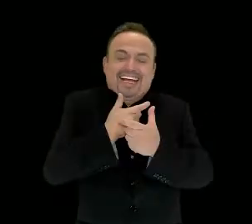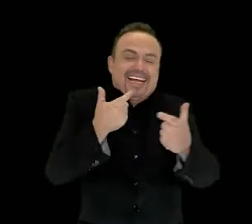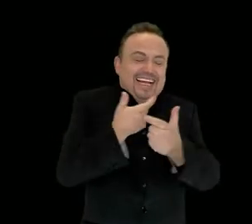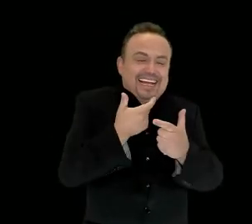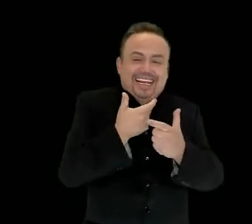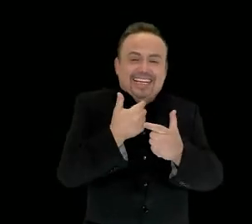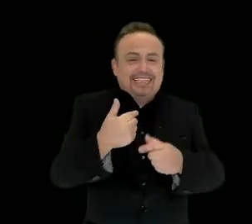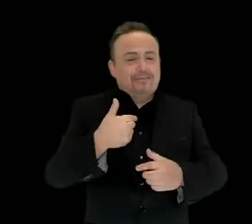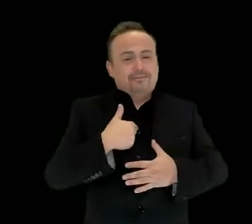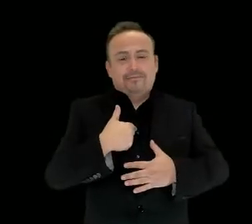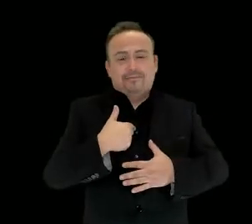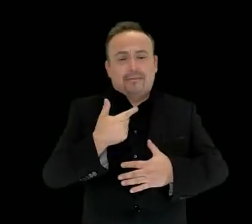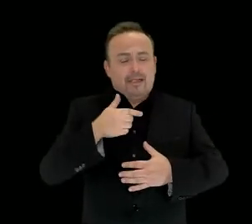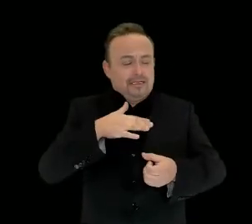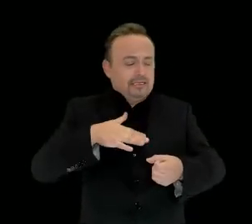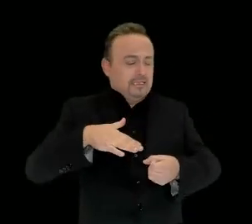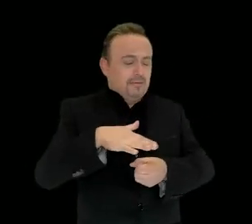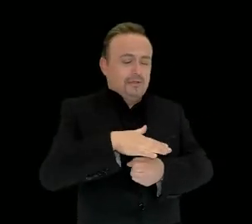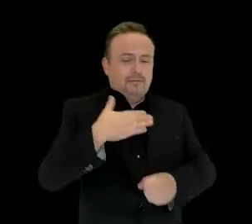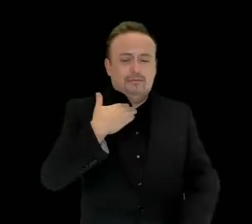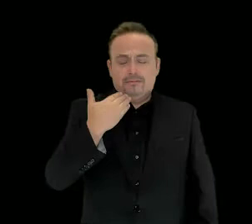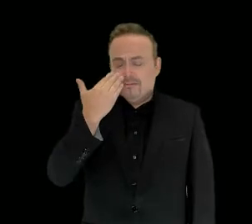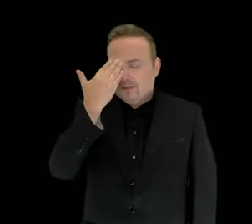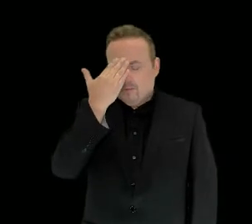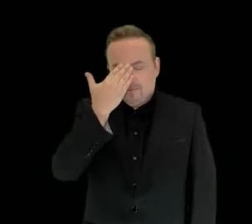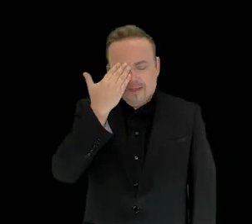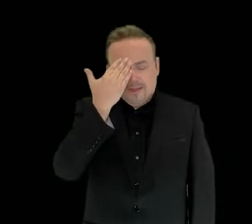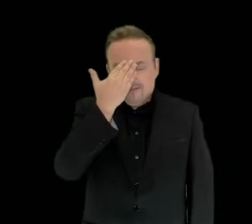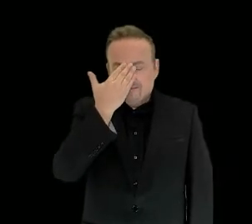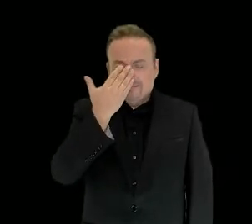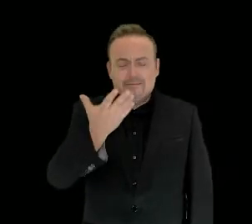no puedo dejar de estar en esta situación.